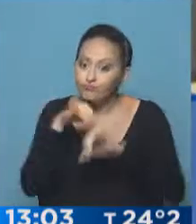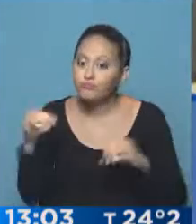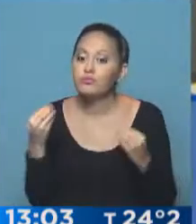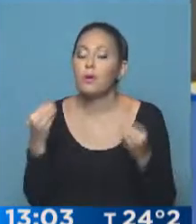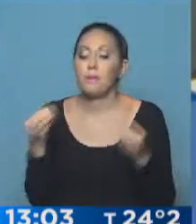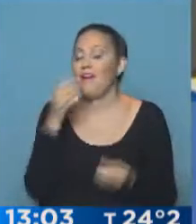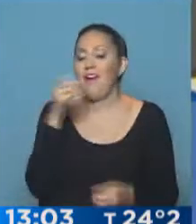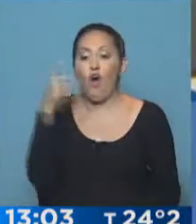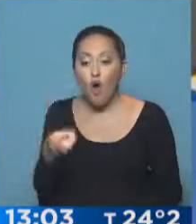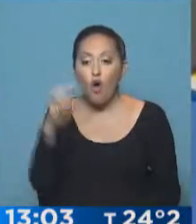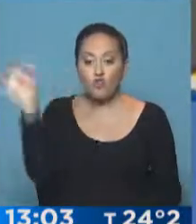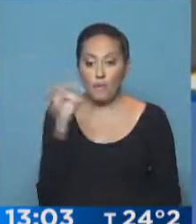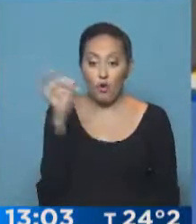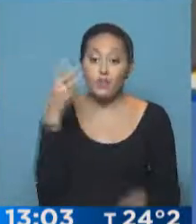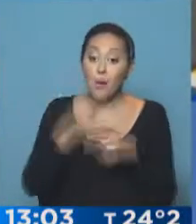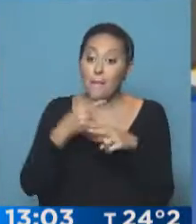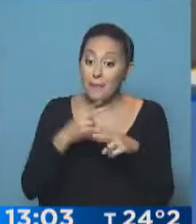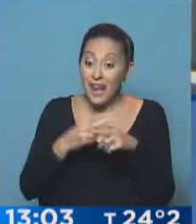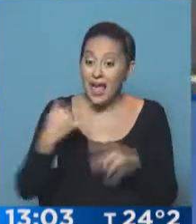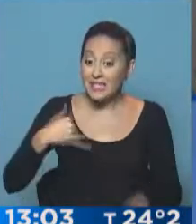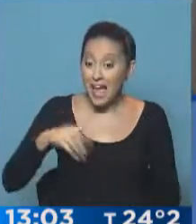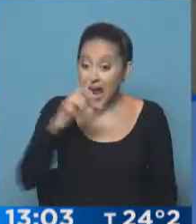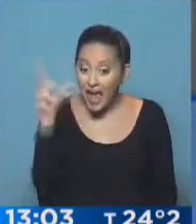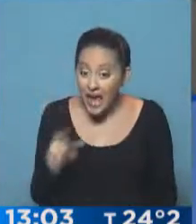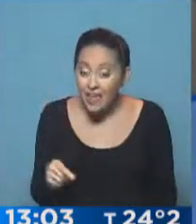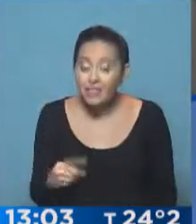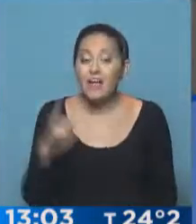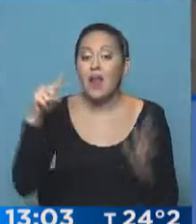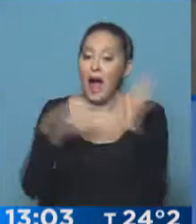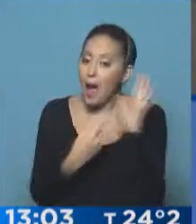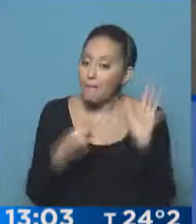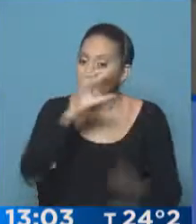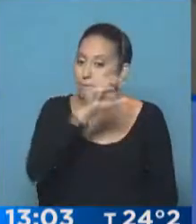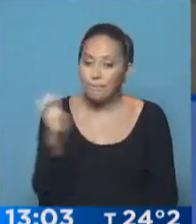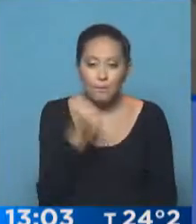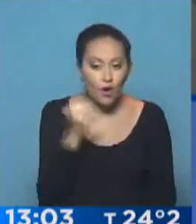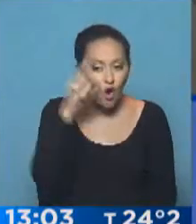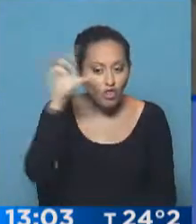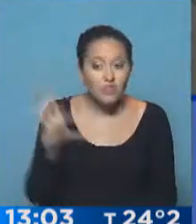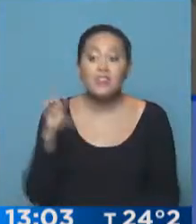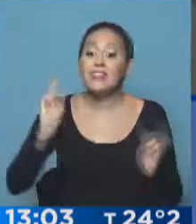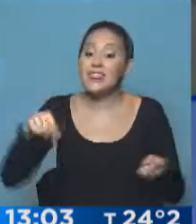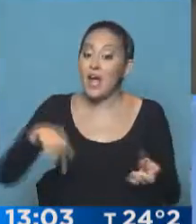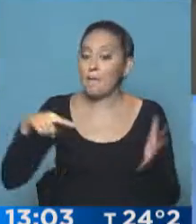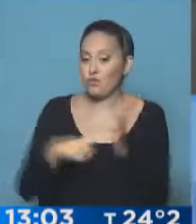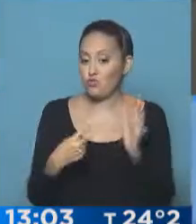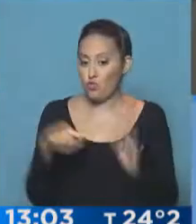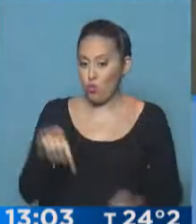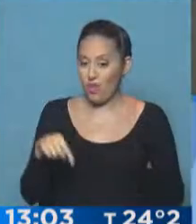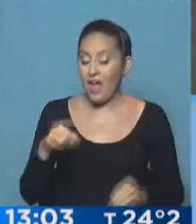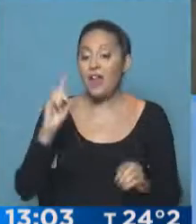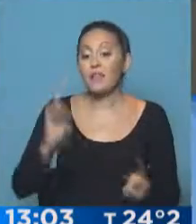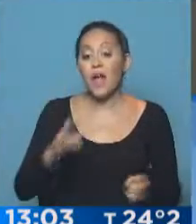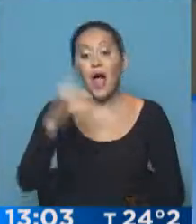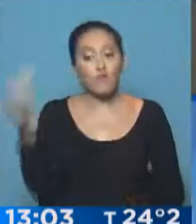solamente en distintas plazas de toda la república argentina cada una de las capitales las cabeceras sino aquí también en la ciudad de buenos aires y por supuesto en la provincia